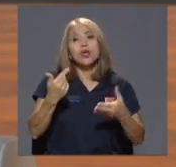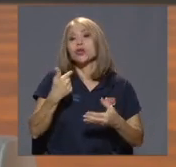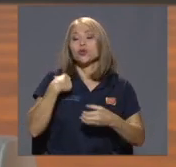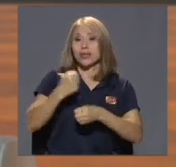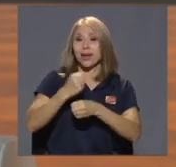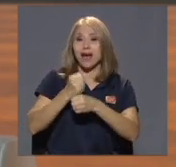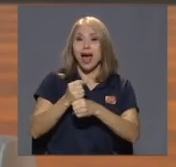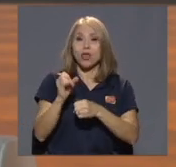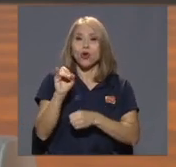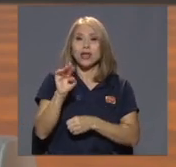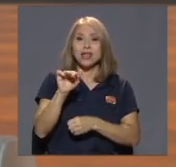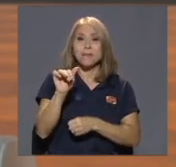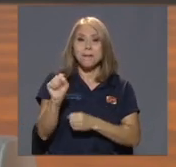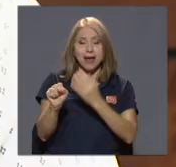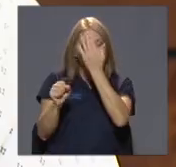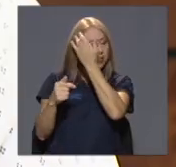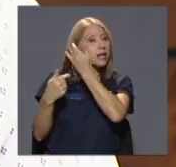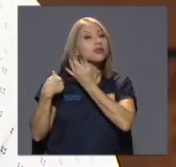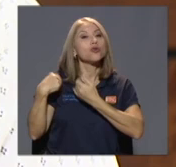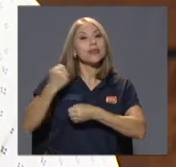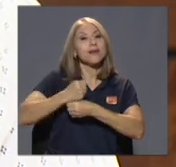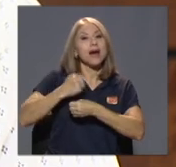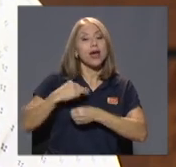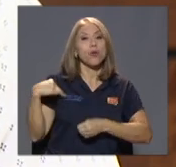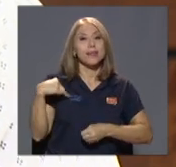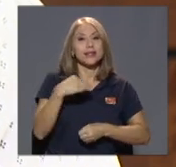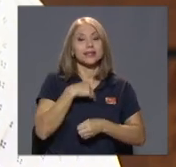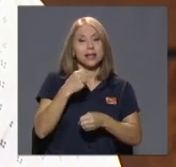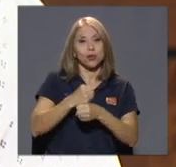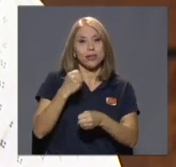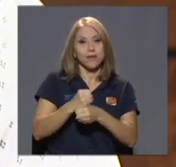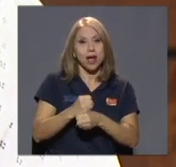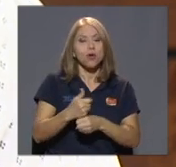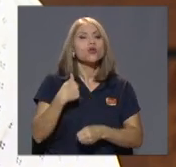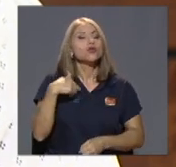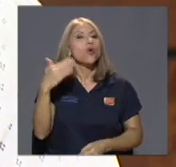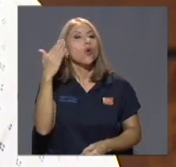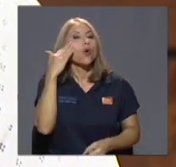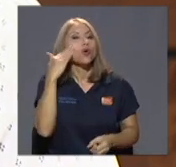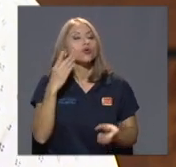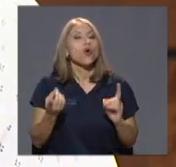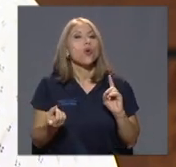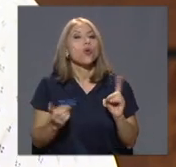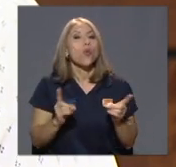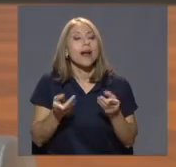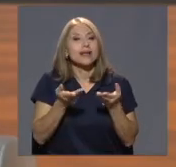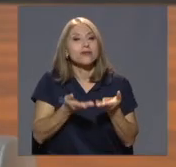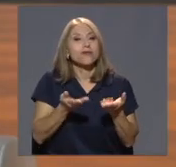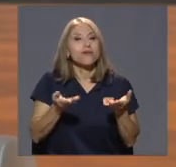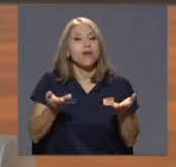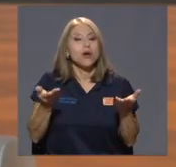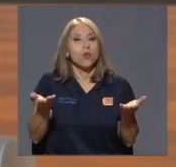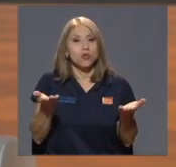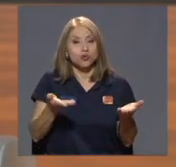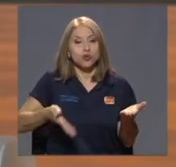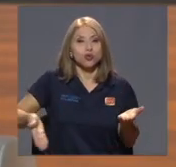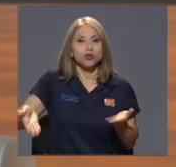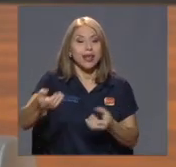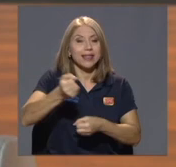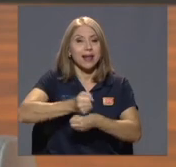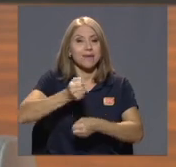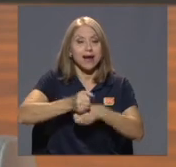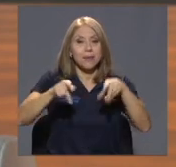sí, lo sé, he trabajado en el Ministerio de Trabajo, conozco cuáles son los recursos con los que trabajan quienes están en